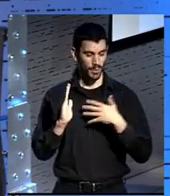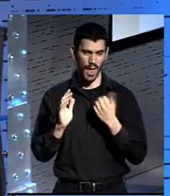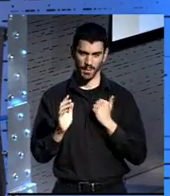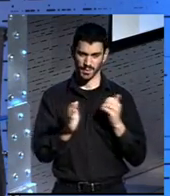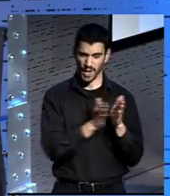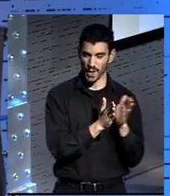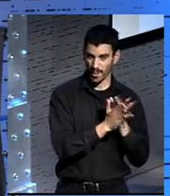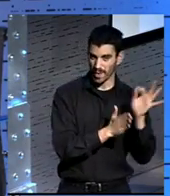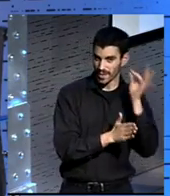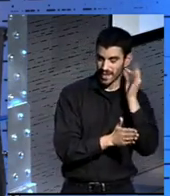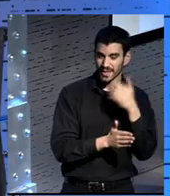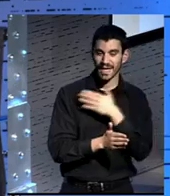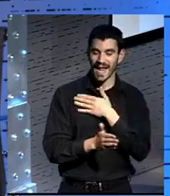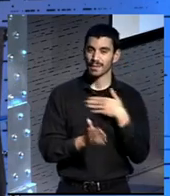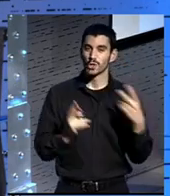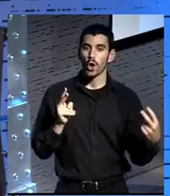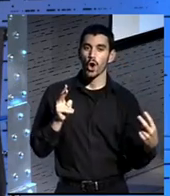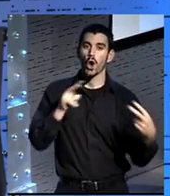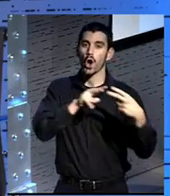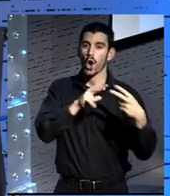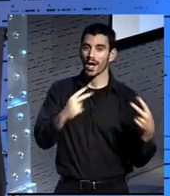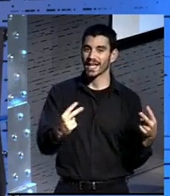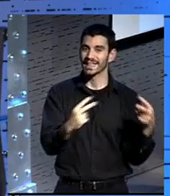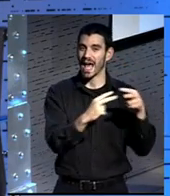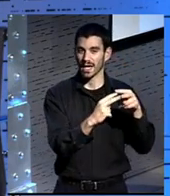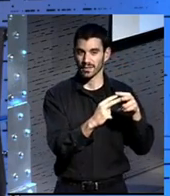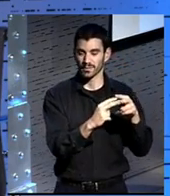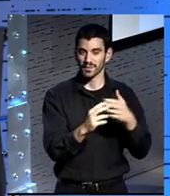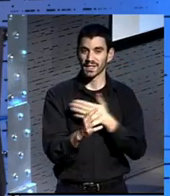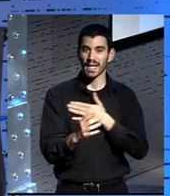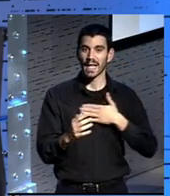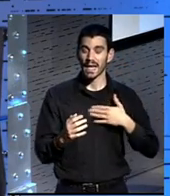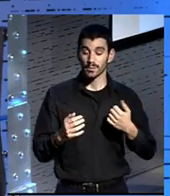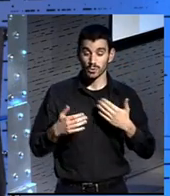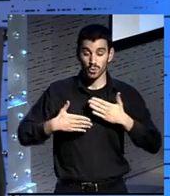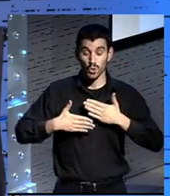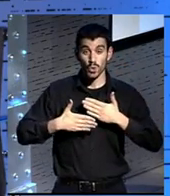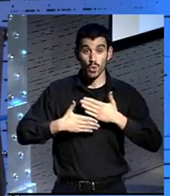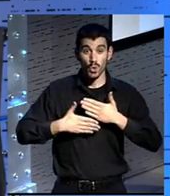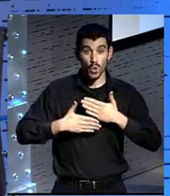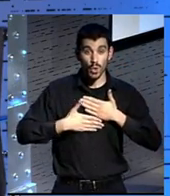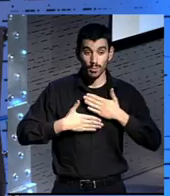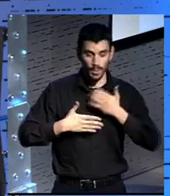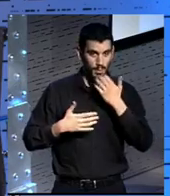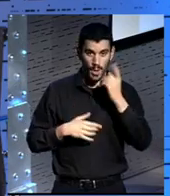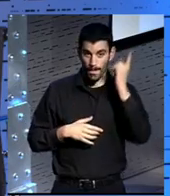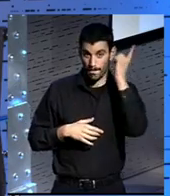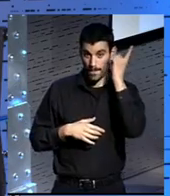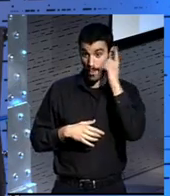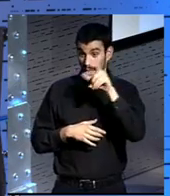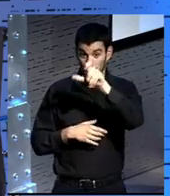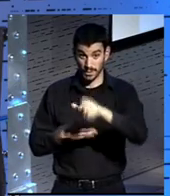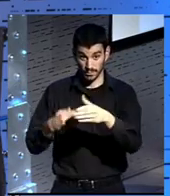vamos a conectar más cosas. Nuestra intención es hacer que nuestro icono en el móvil de nuestros